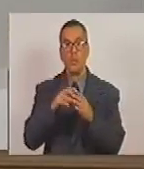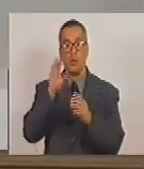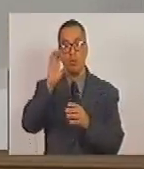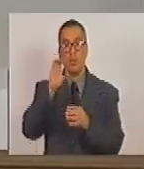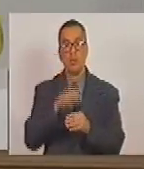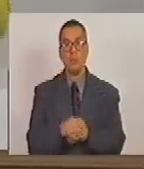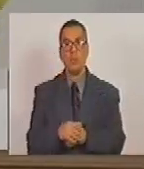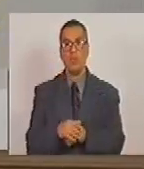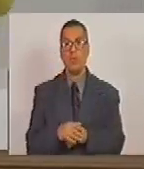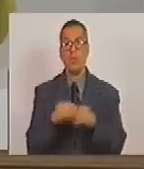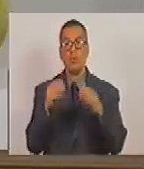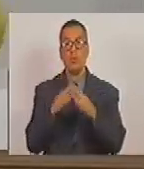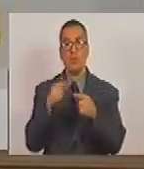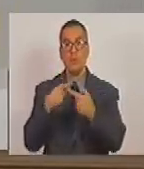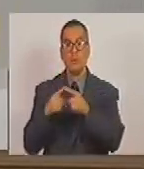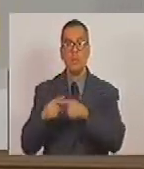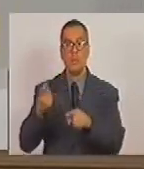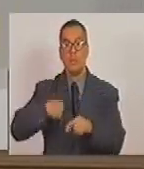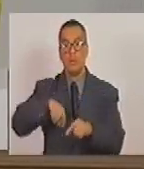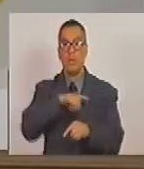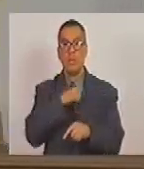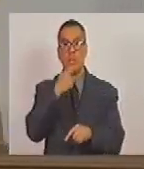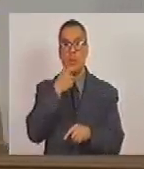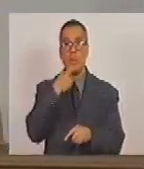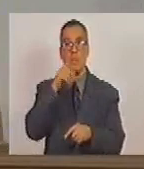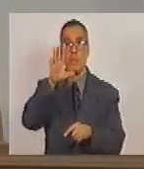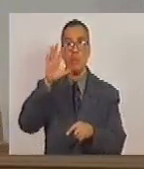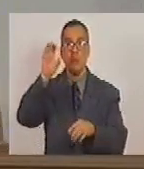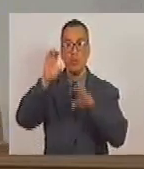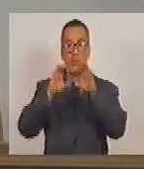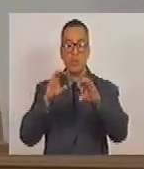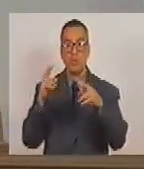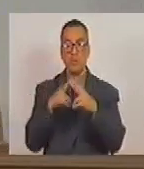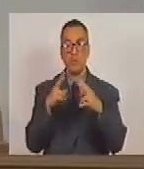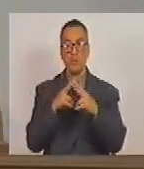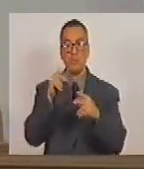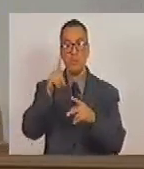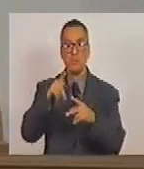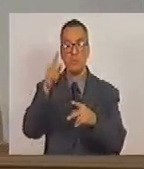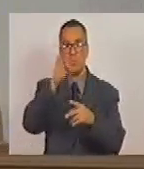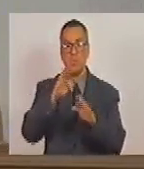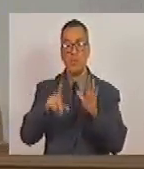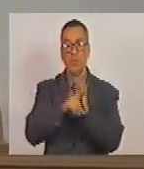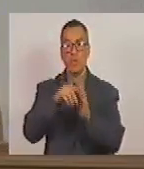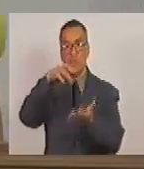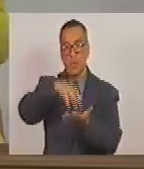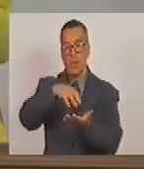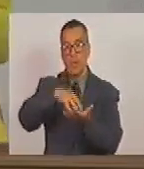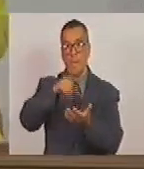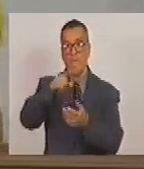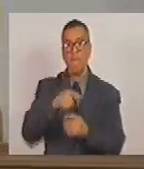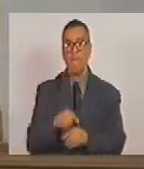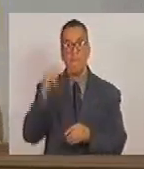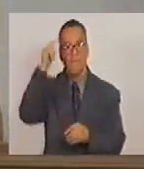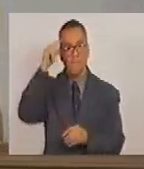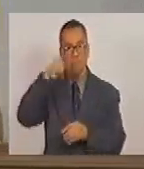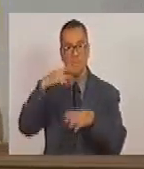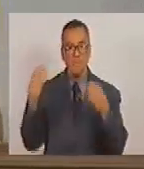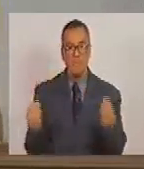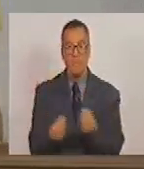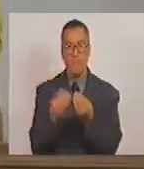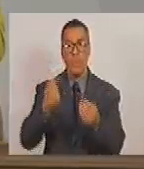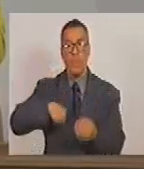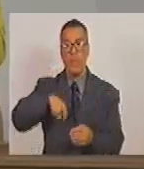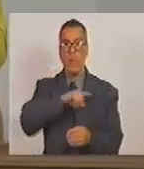país, de todos los rincones de nuestra hermosa patria, nos concentramos acá en el Palacio Federal Legislativo, y ese día junto a